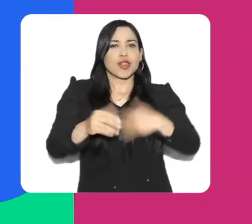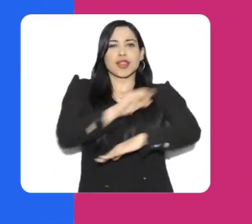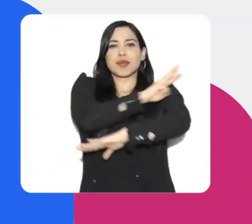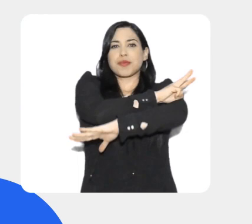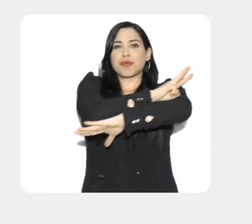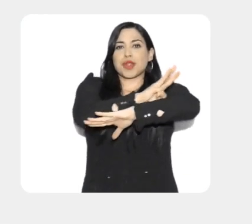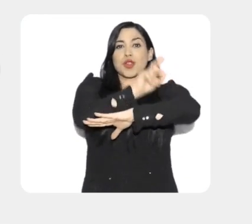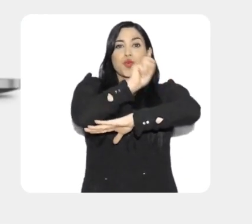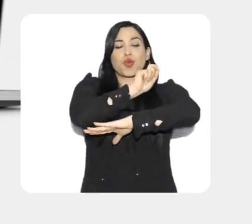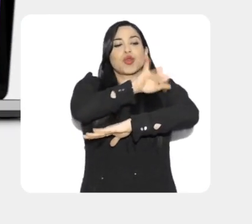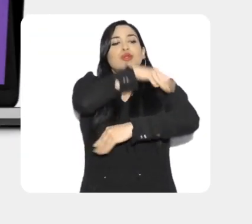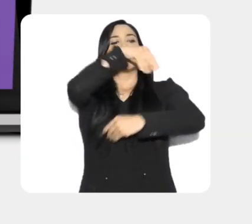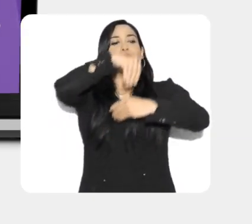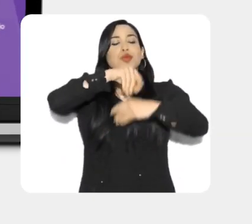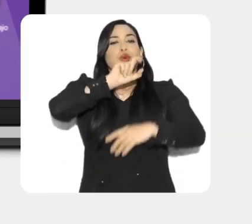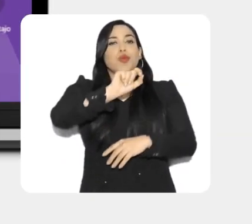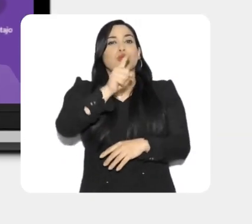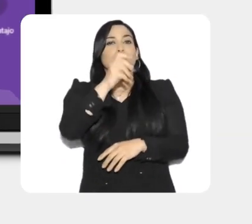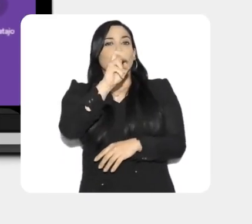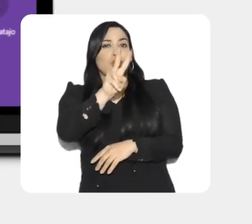Ingresa a